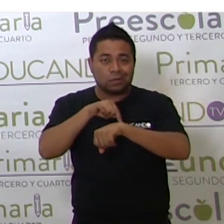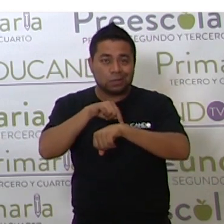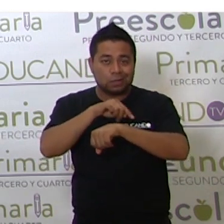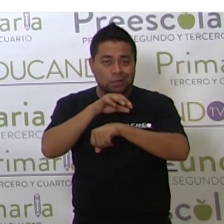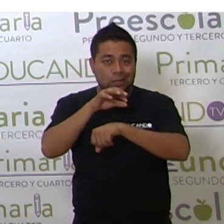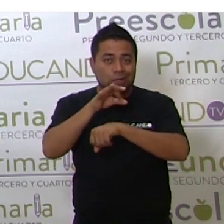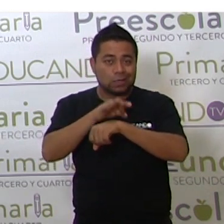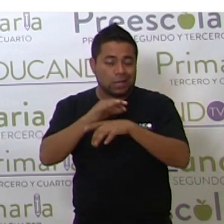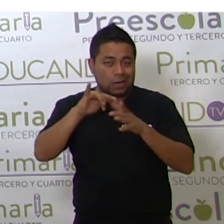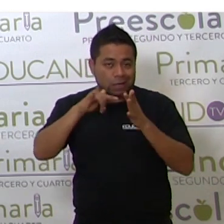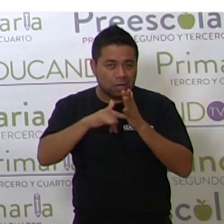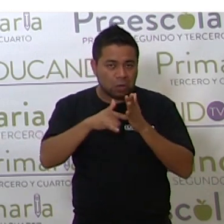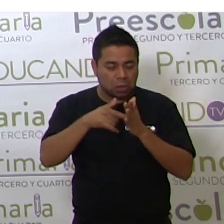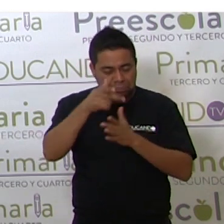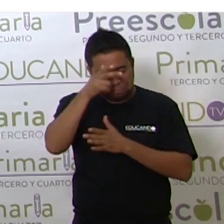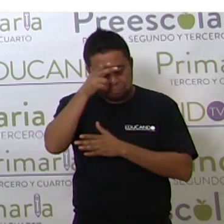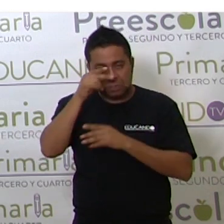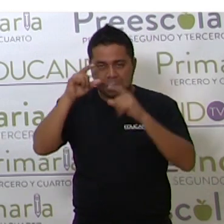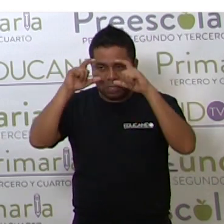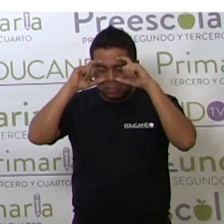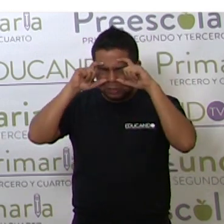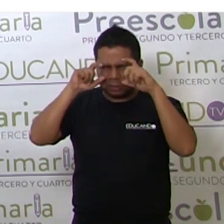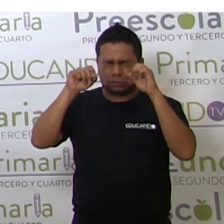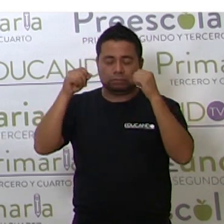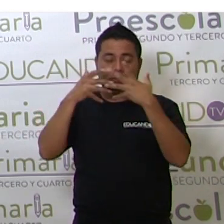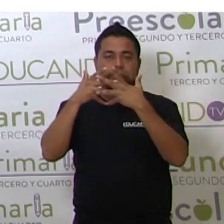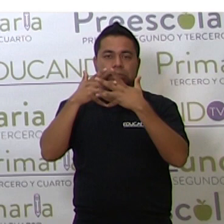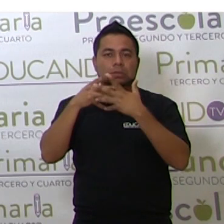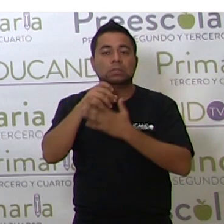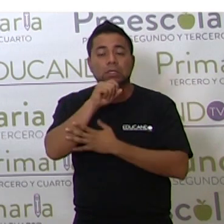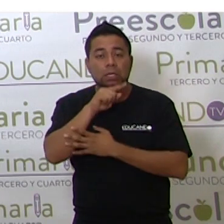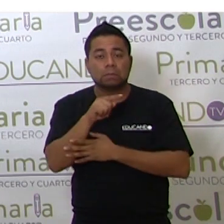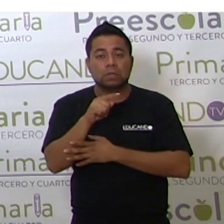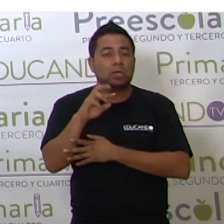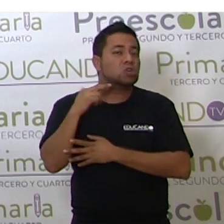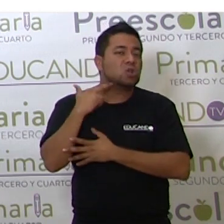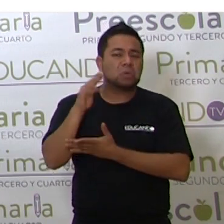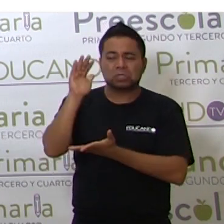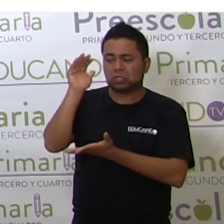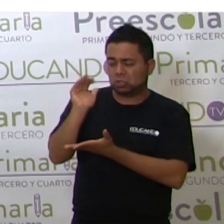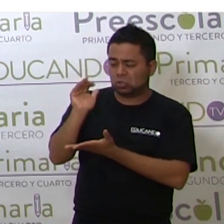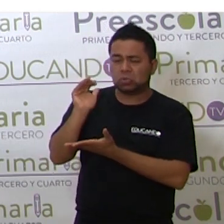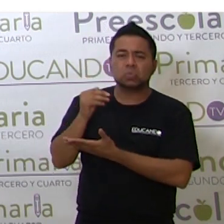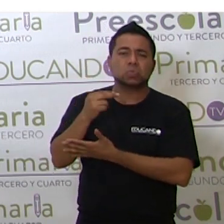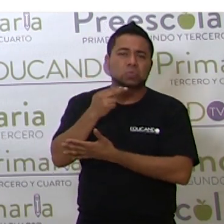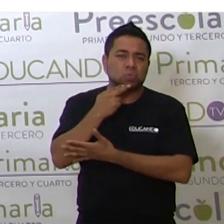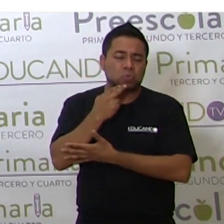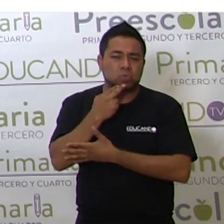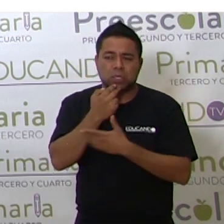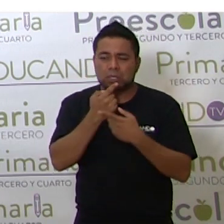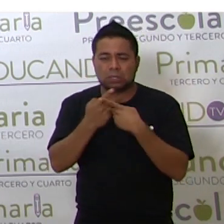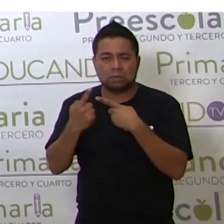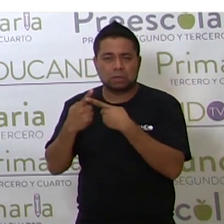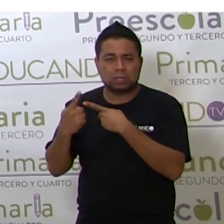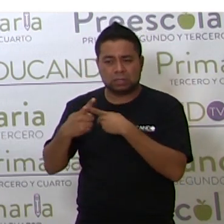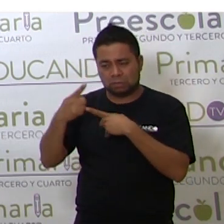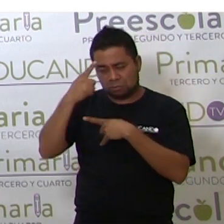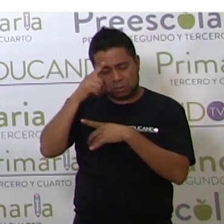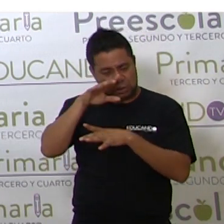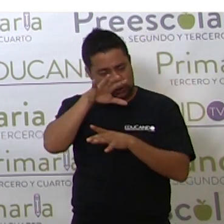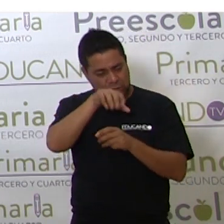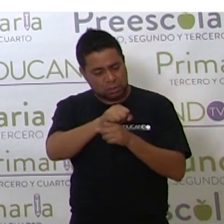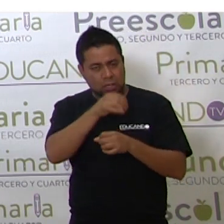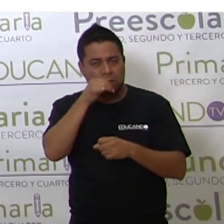los lentes virtuales los mini robots que existen actualmente y que son los más utilizados para tener información